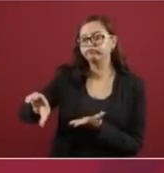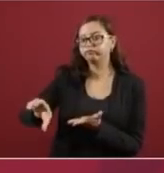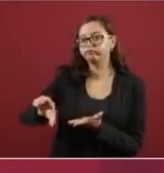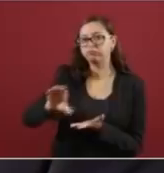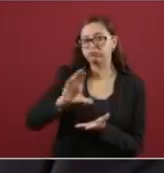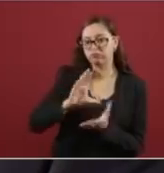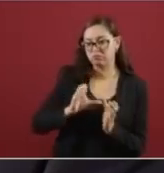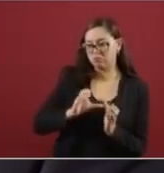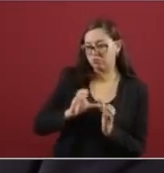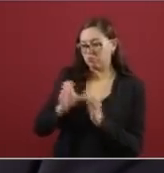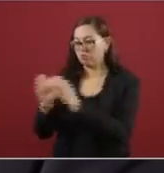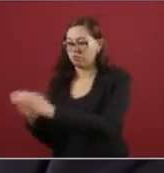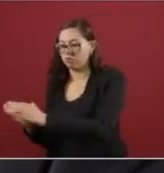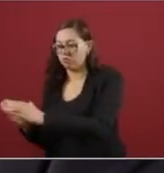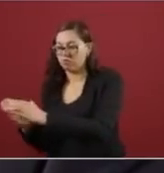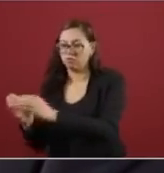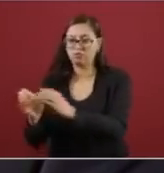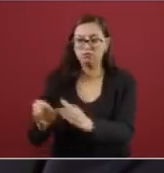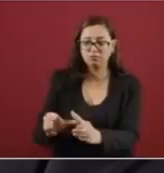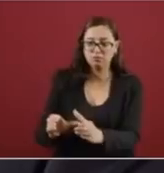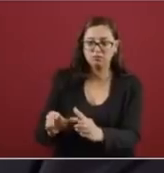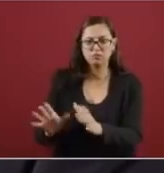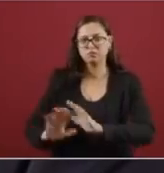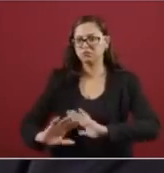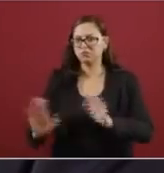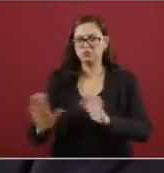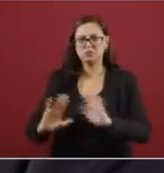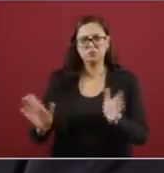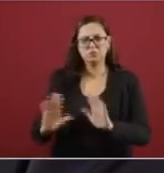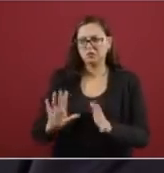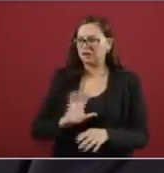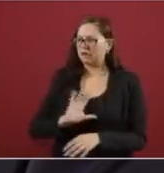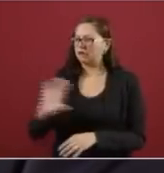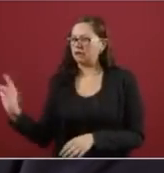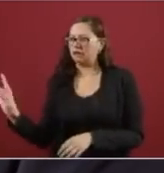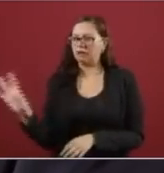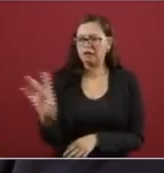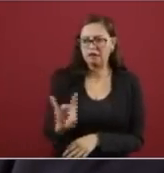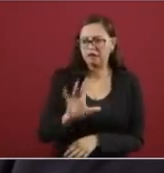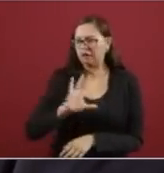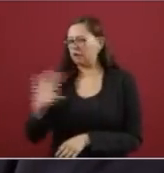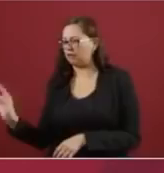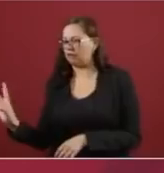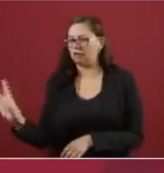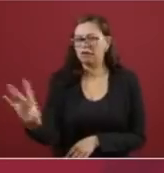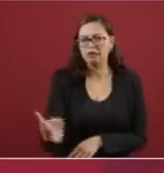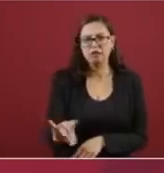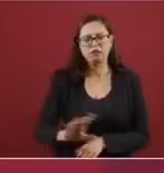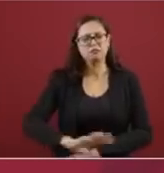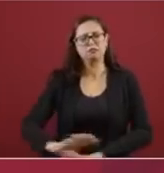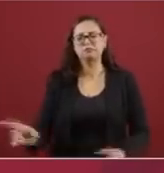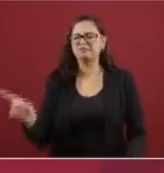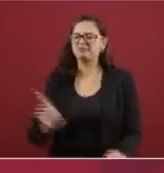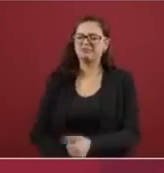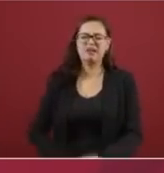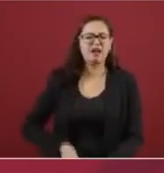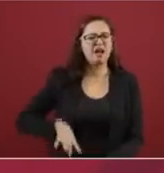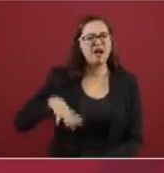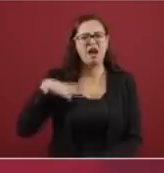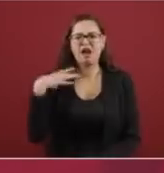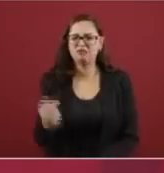porque era mucho el abuso y la corrupción.